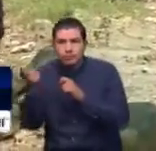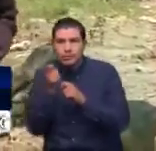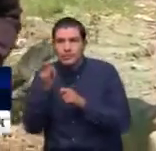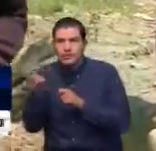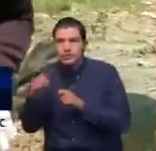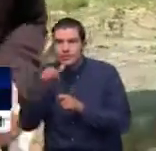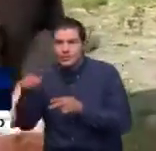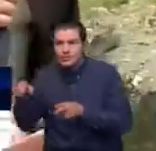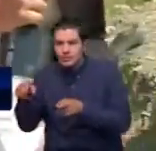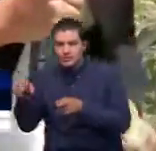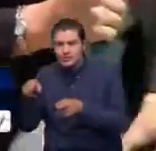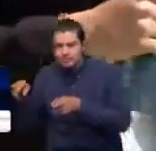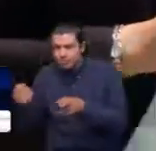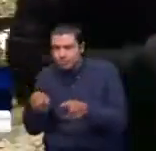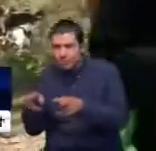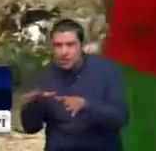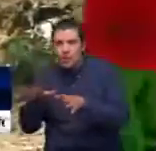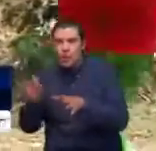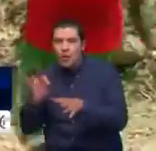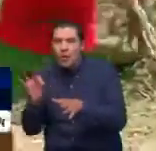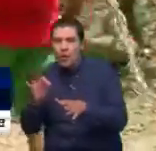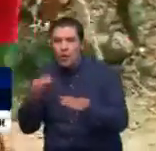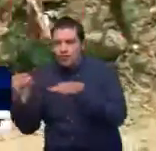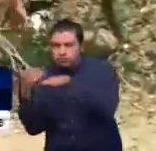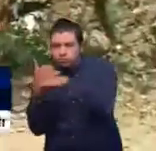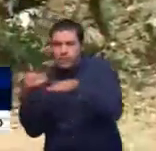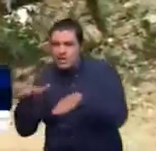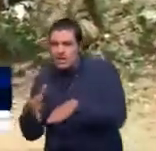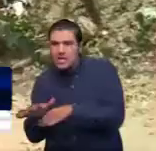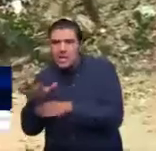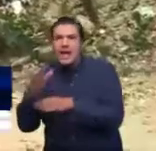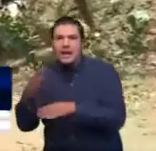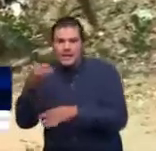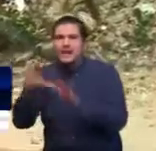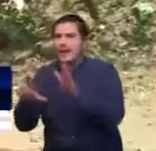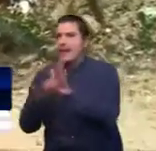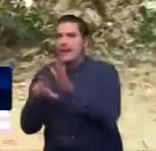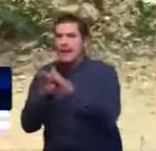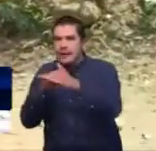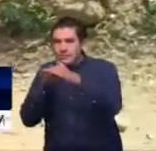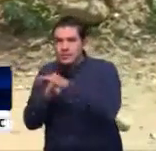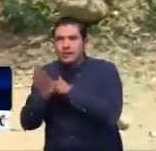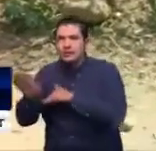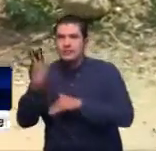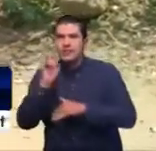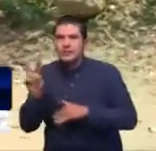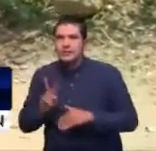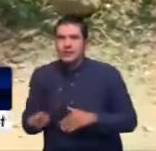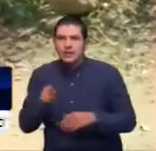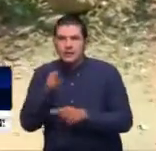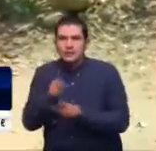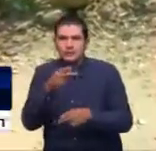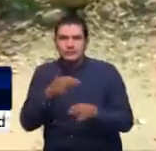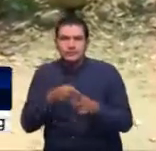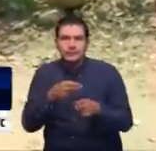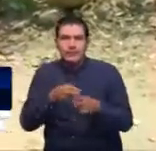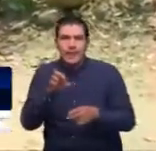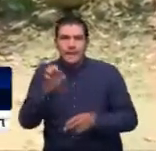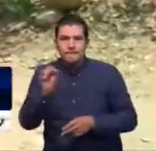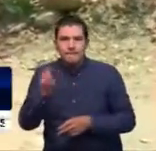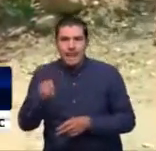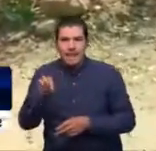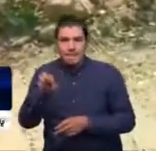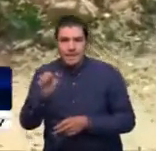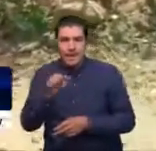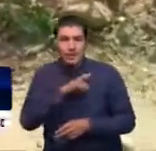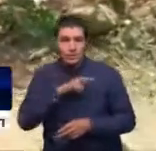los pasos ilegales, una de las trochas muy cerca que dirigen por supuesto hacia el vecino país de Venezuela, trocha La Pampa. Aquí sabemos